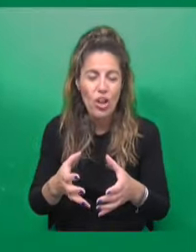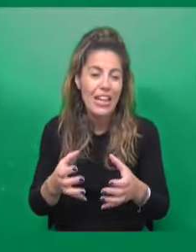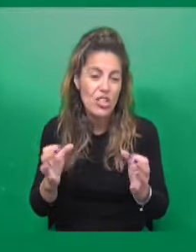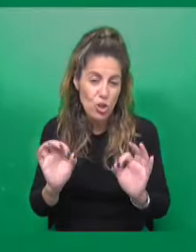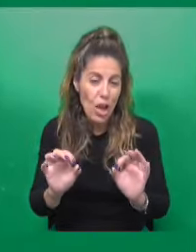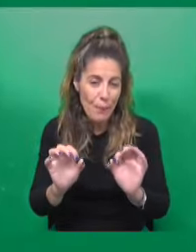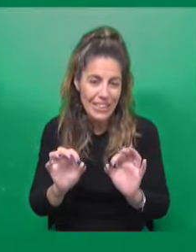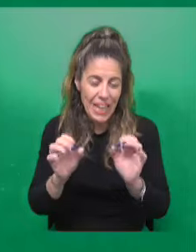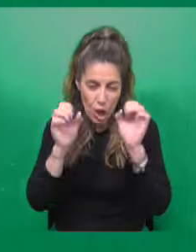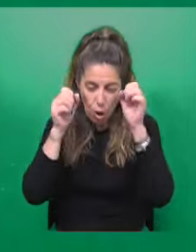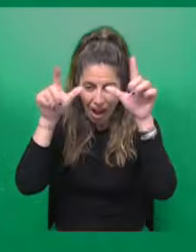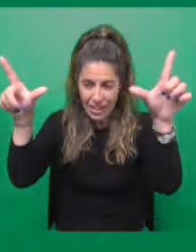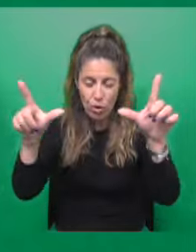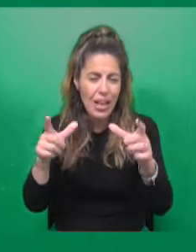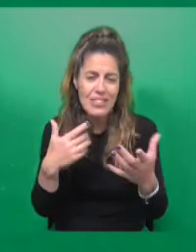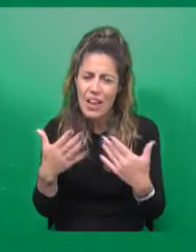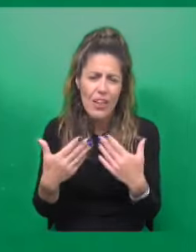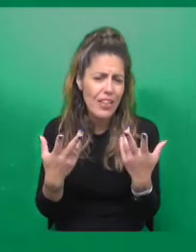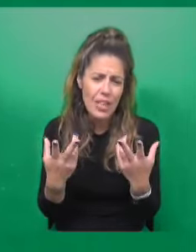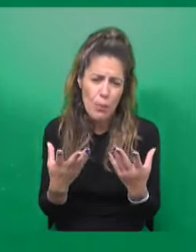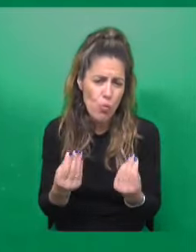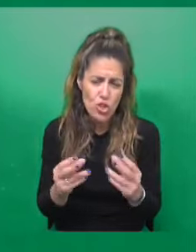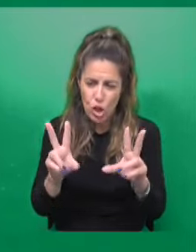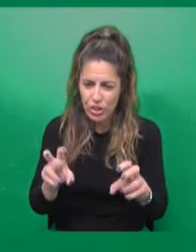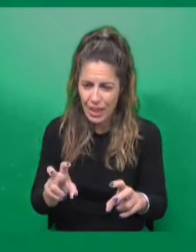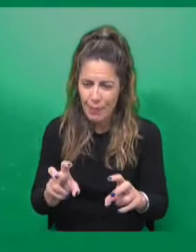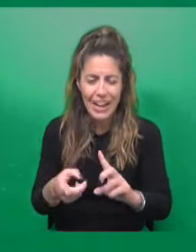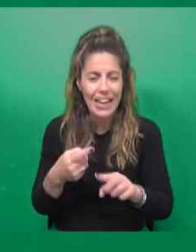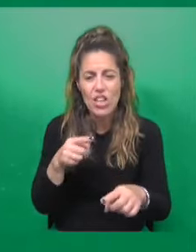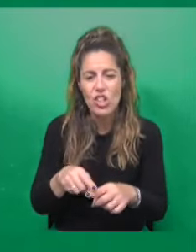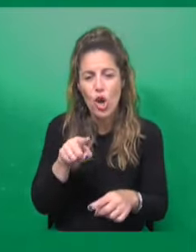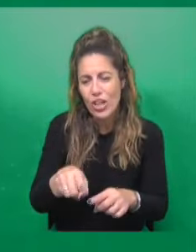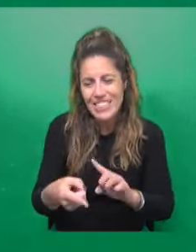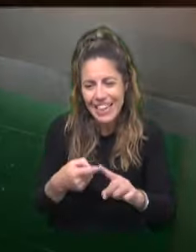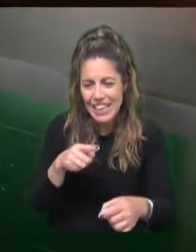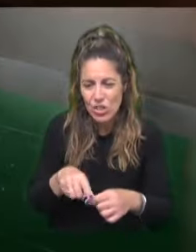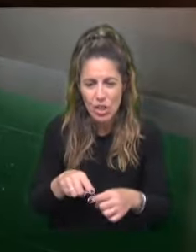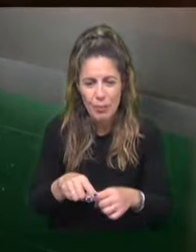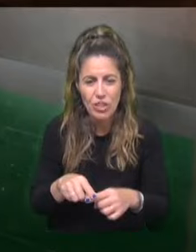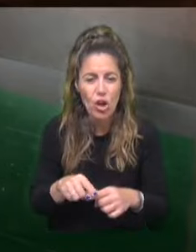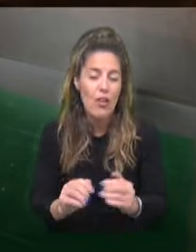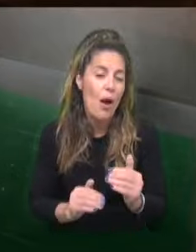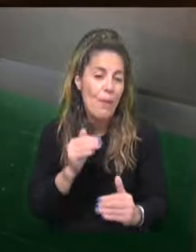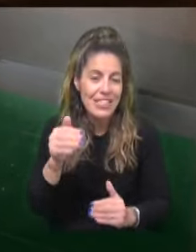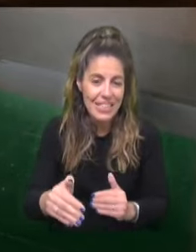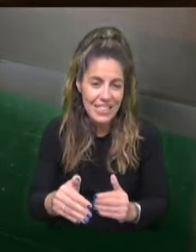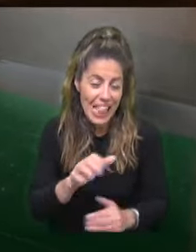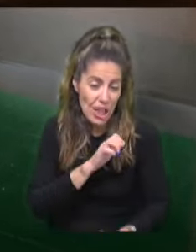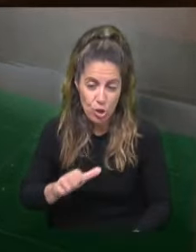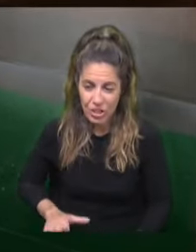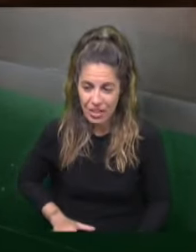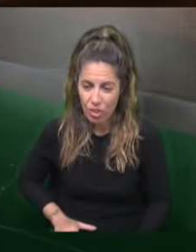agrícola sino que se abordaba una cantidad de aspectos que seguramente tienen que ver con es ese relacionamiento que va más allá de los estados